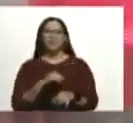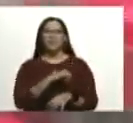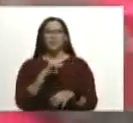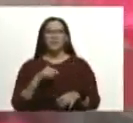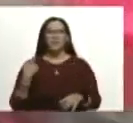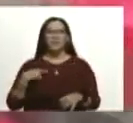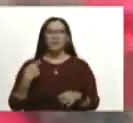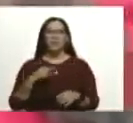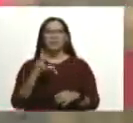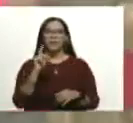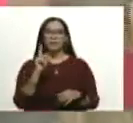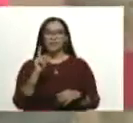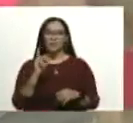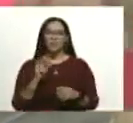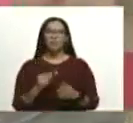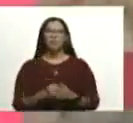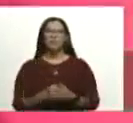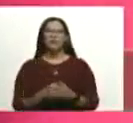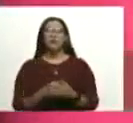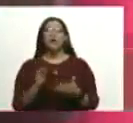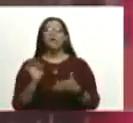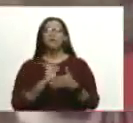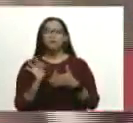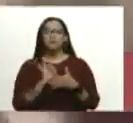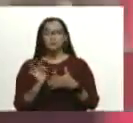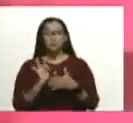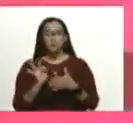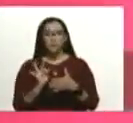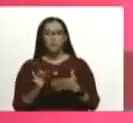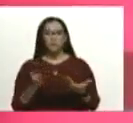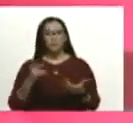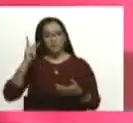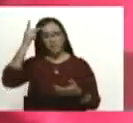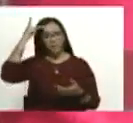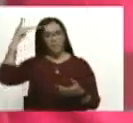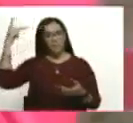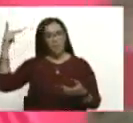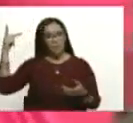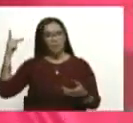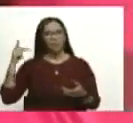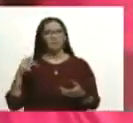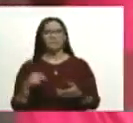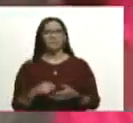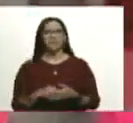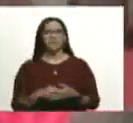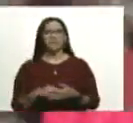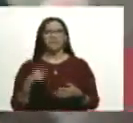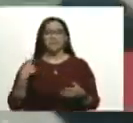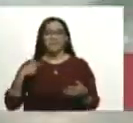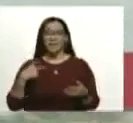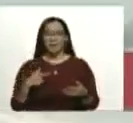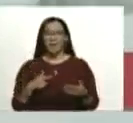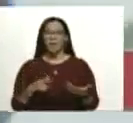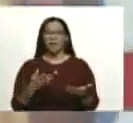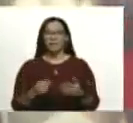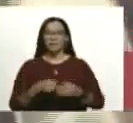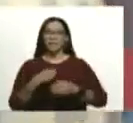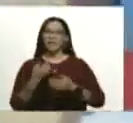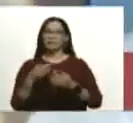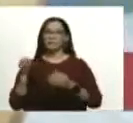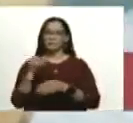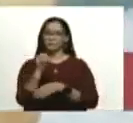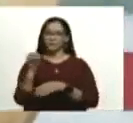una segunda función muy importante que cumple, que es la función pedagógica. Por eso tengo también en mis manos esta hermosa pitón, una